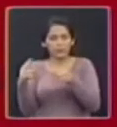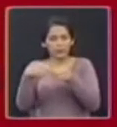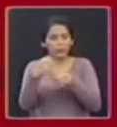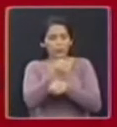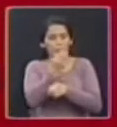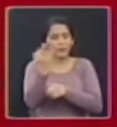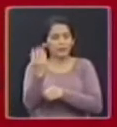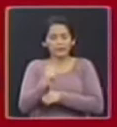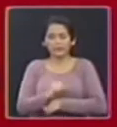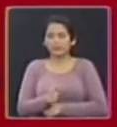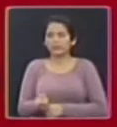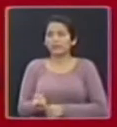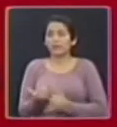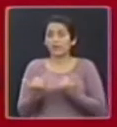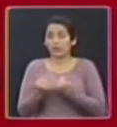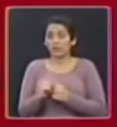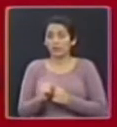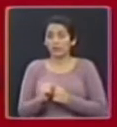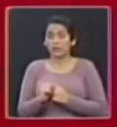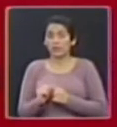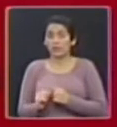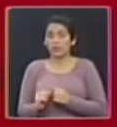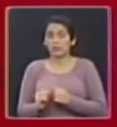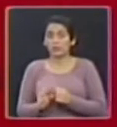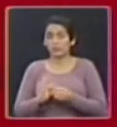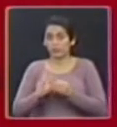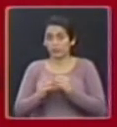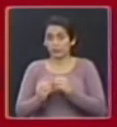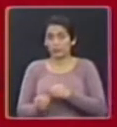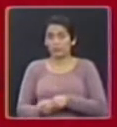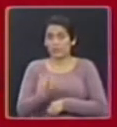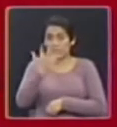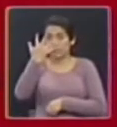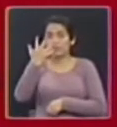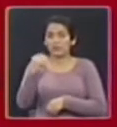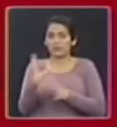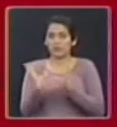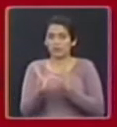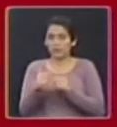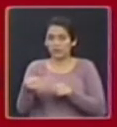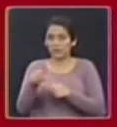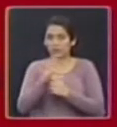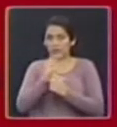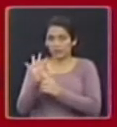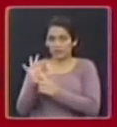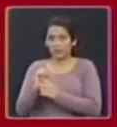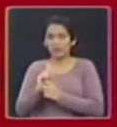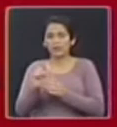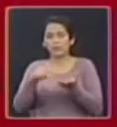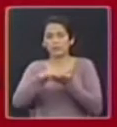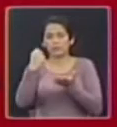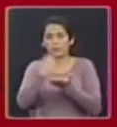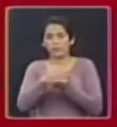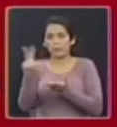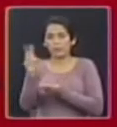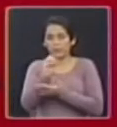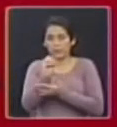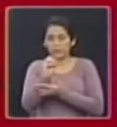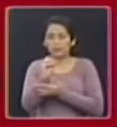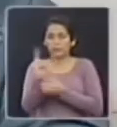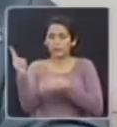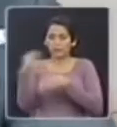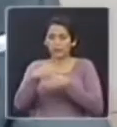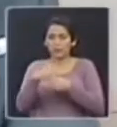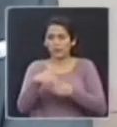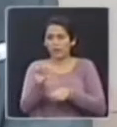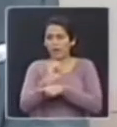Tenemos en esta edición, que es la quinta del evento, la participación de 20 marcas exhibiendo más de 200 modelos